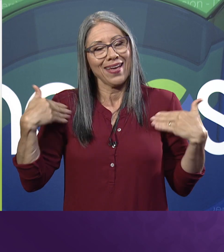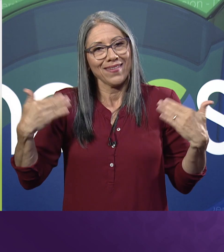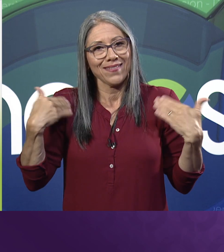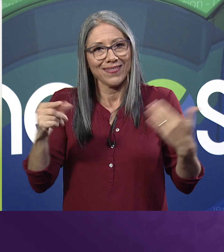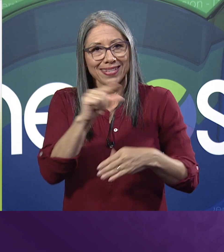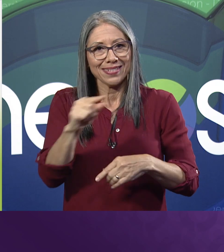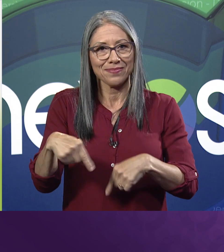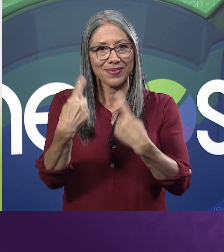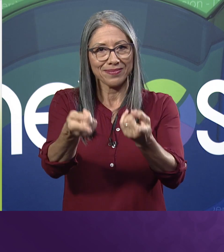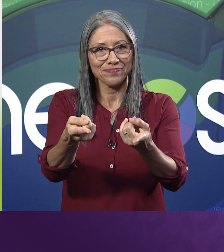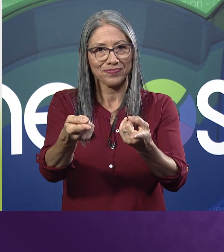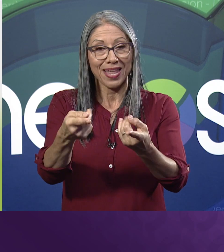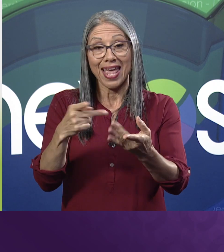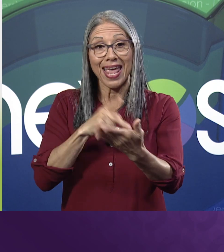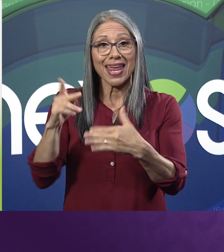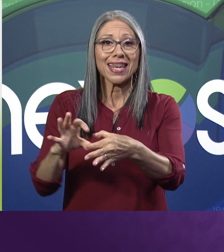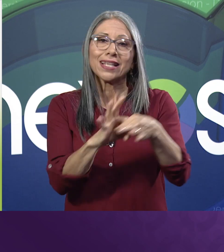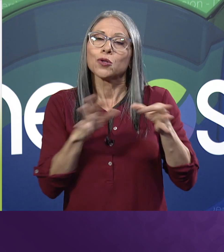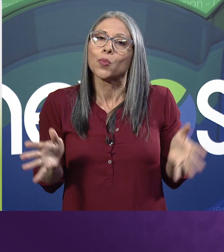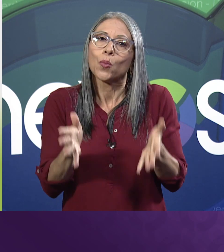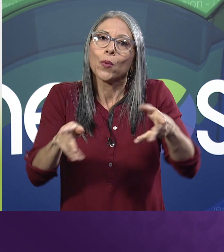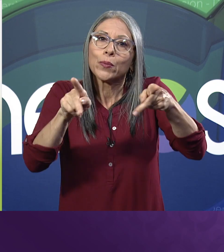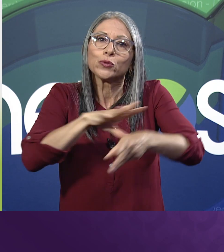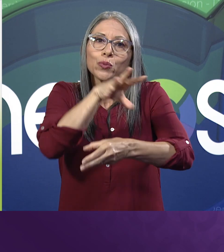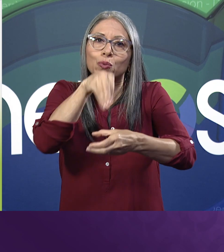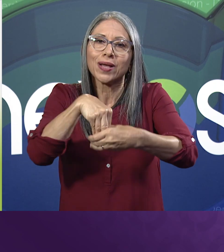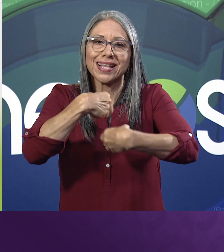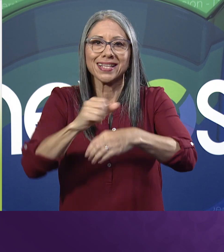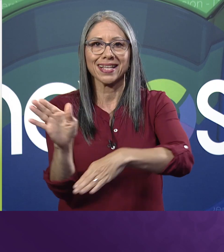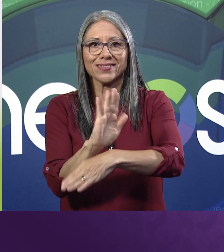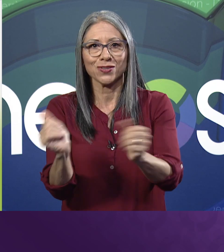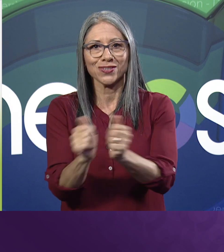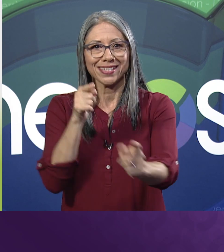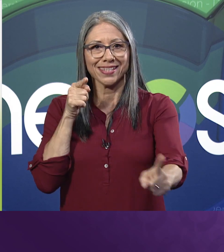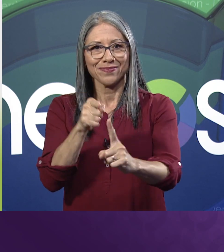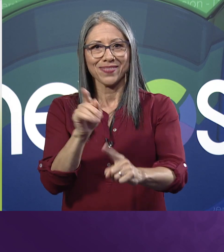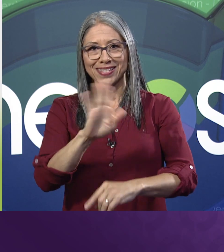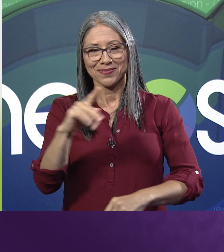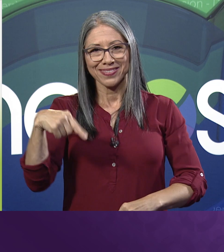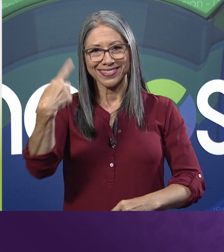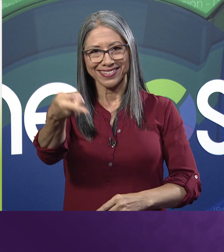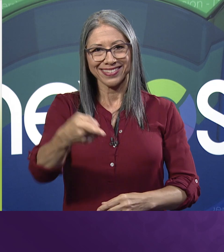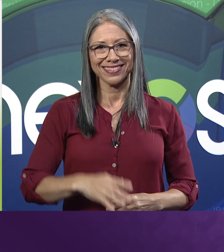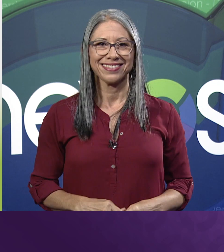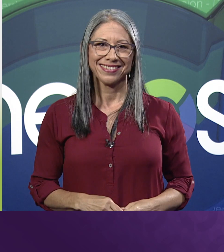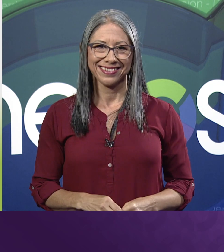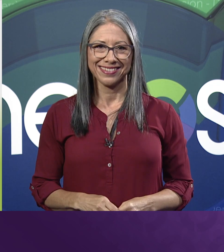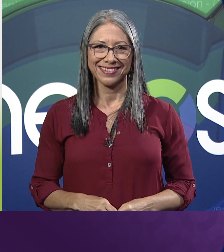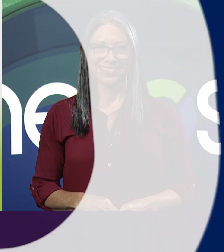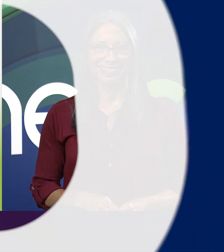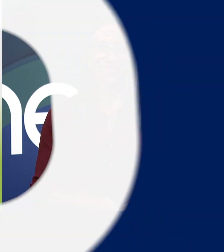muy feliz semana. En Nexos promovemos la inclusión haciendo televisión con sentido. Hasta la próxima.